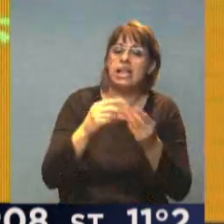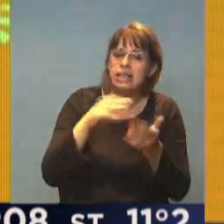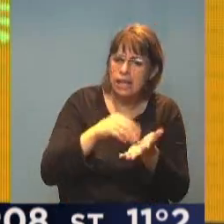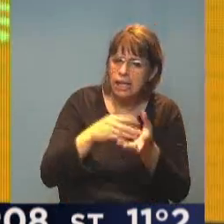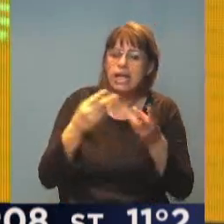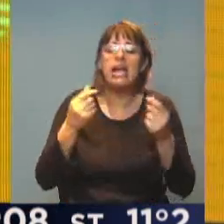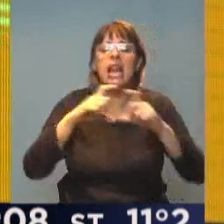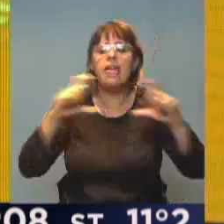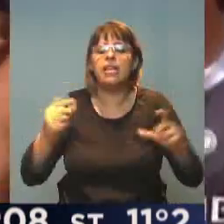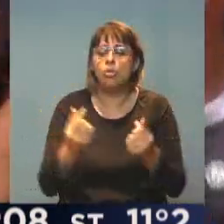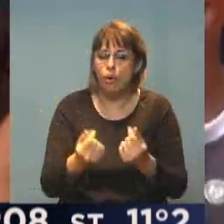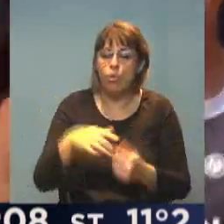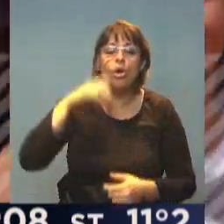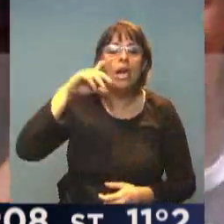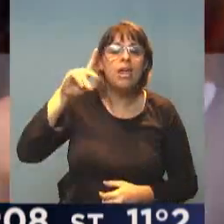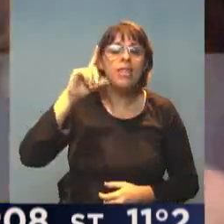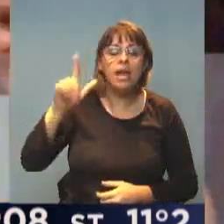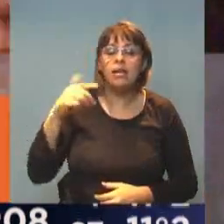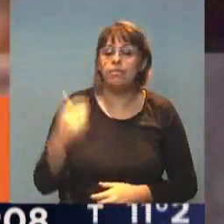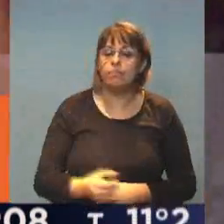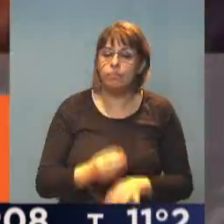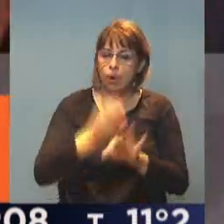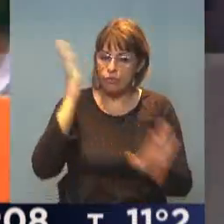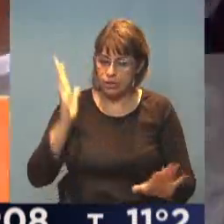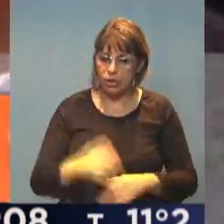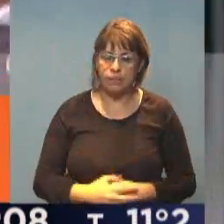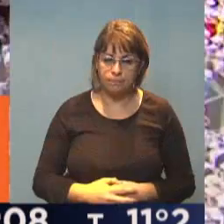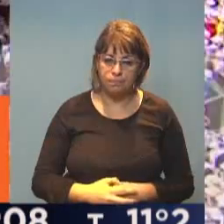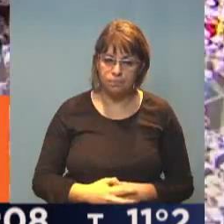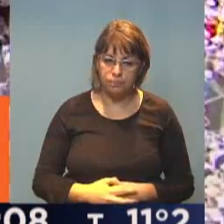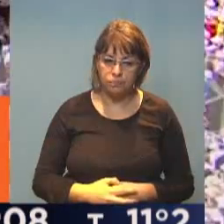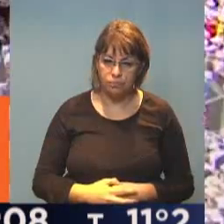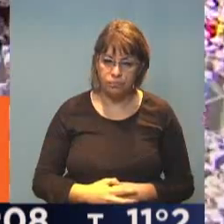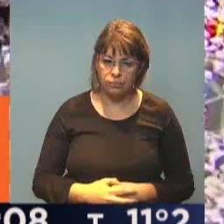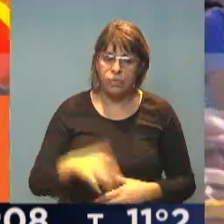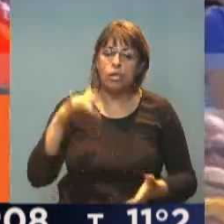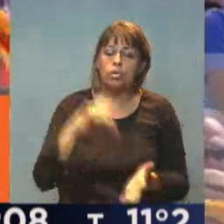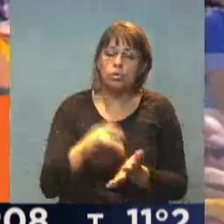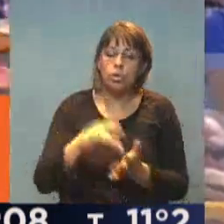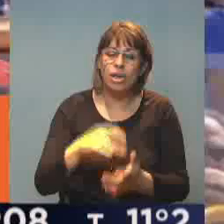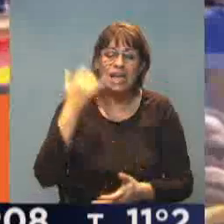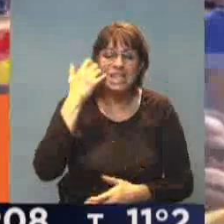Bueno, indudablemente Nadal es un gran especialista y llegó a su décimo